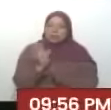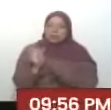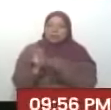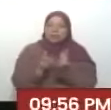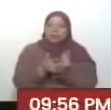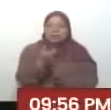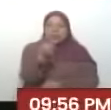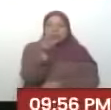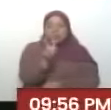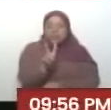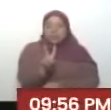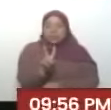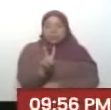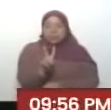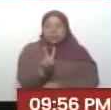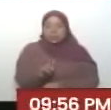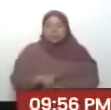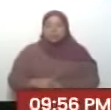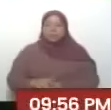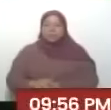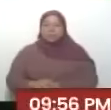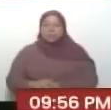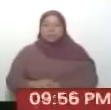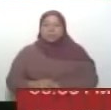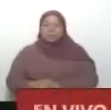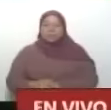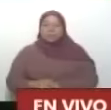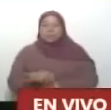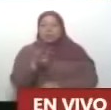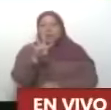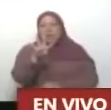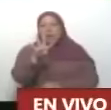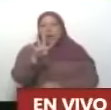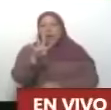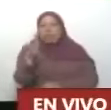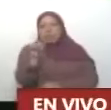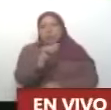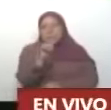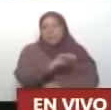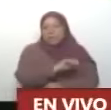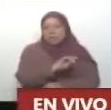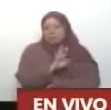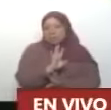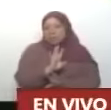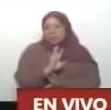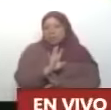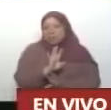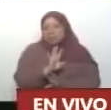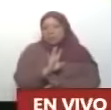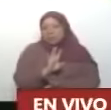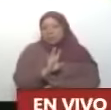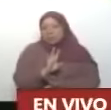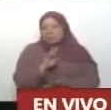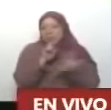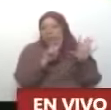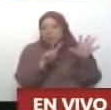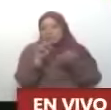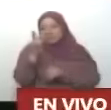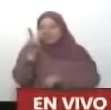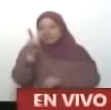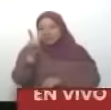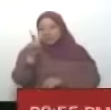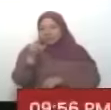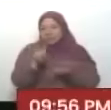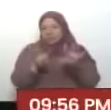el 12 de abril. 12 de abril. ¿Me llevas cuánto? Unos meses ahí. Unos meses. Unos meses. Somos del 62.